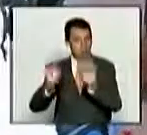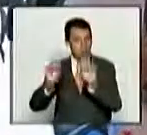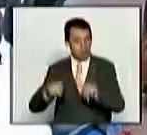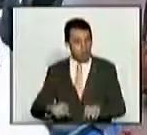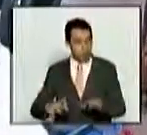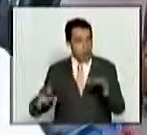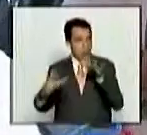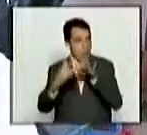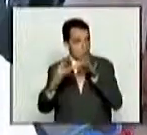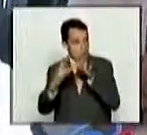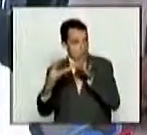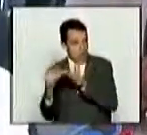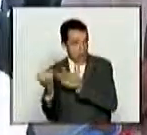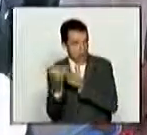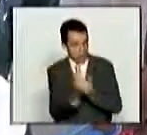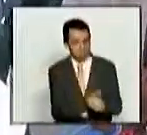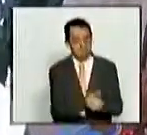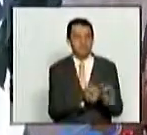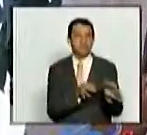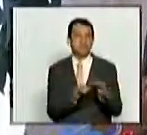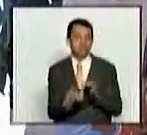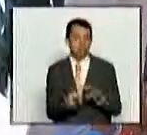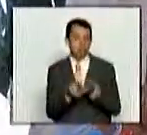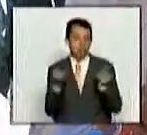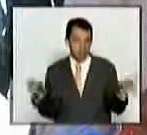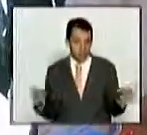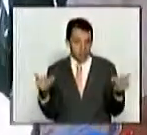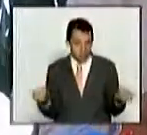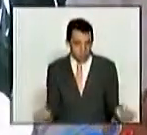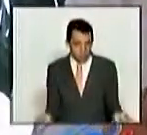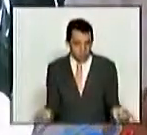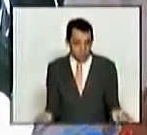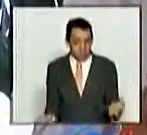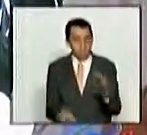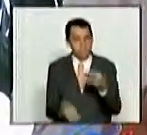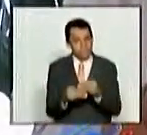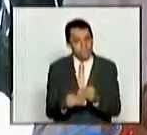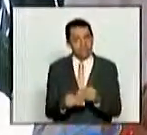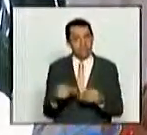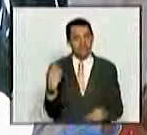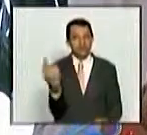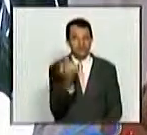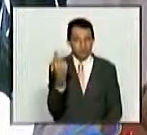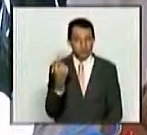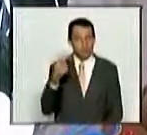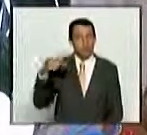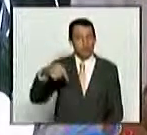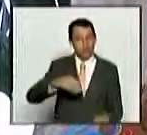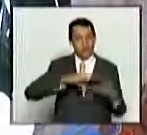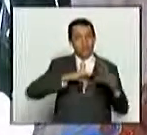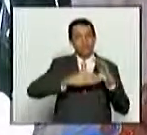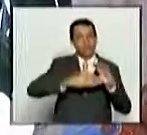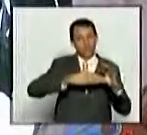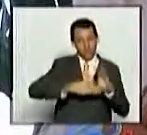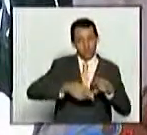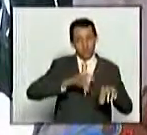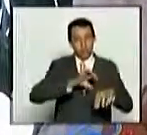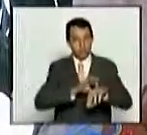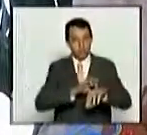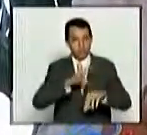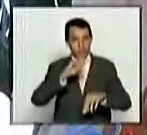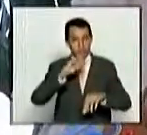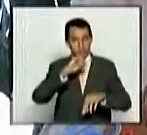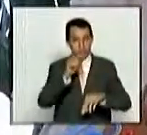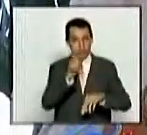que ha elaborado Raúl Andrés Londoño para todos ustedes. Y también no olviden que este programa queda grabado en YouTube buscando Jorge Enrique Rojas